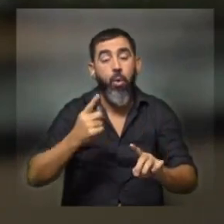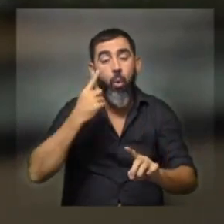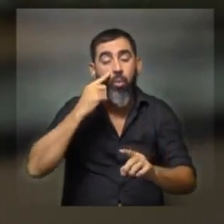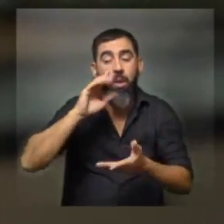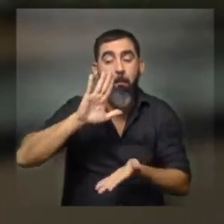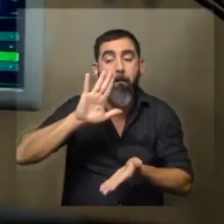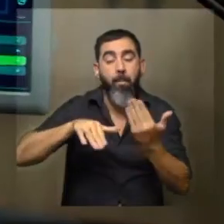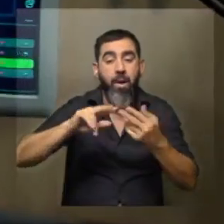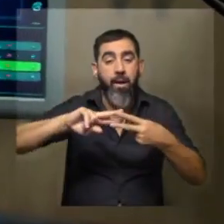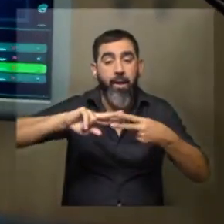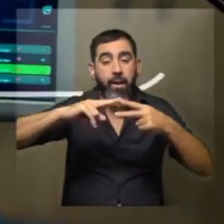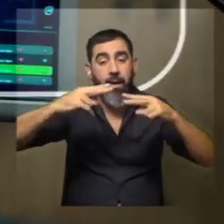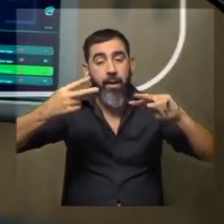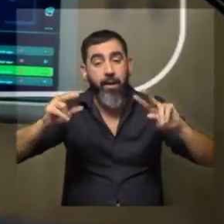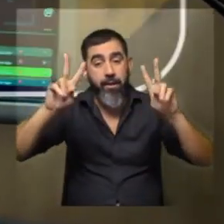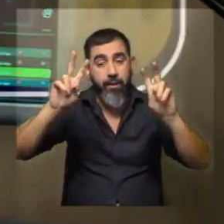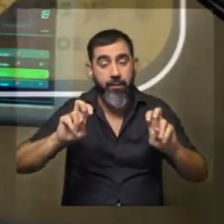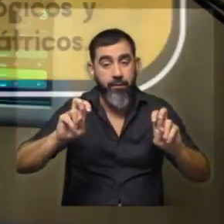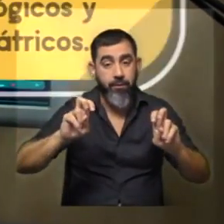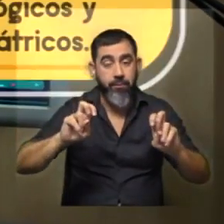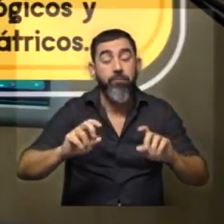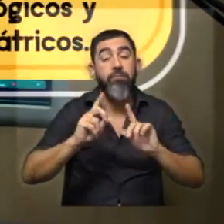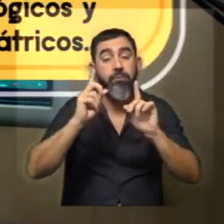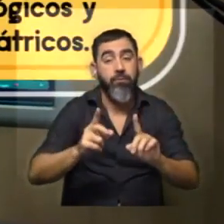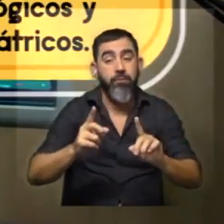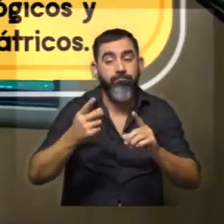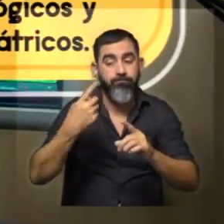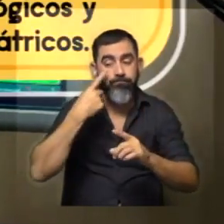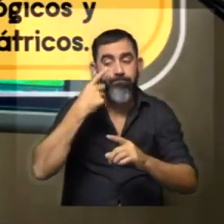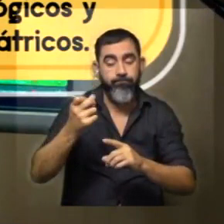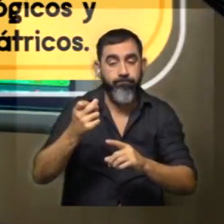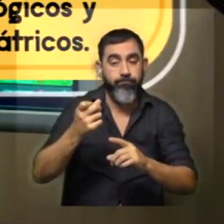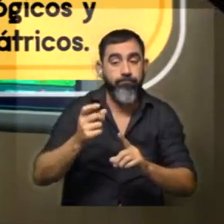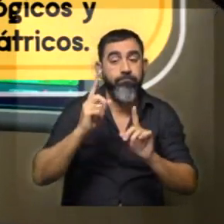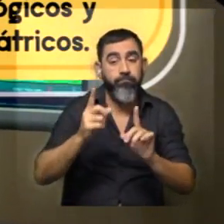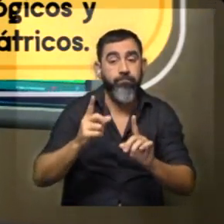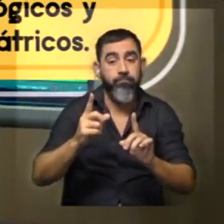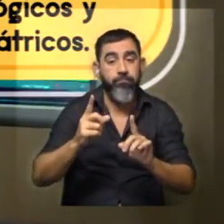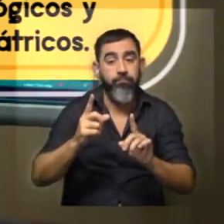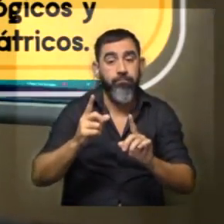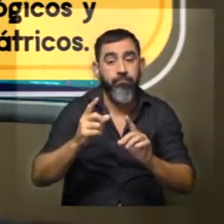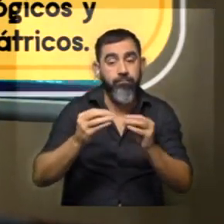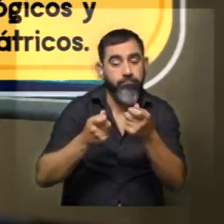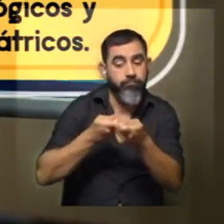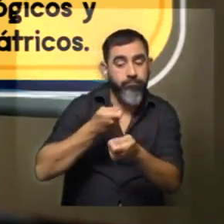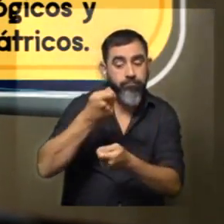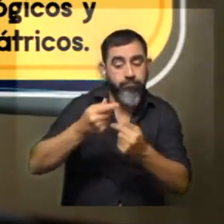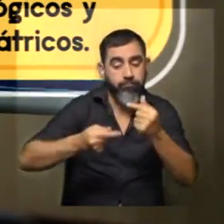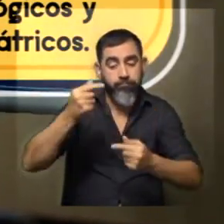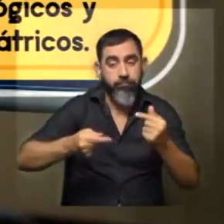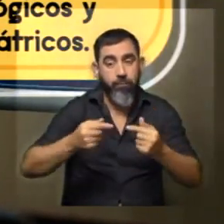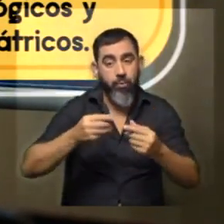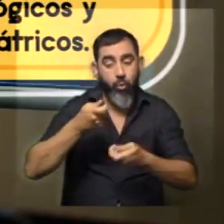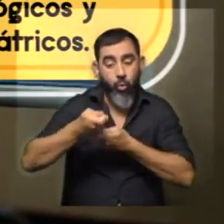más de genética y cada vez nos damos cuenta que la superposición de